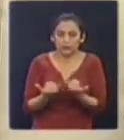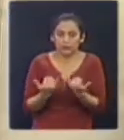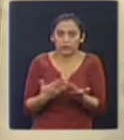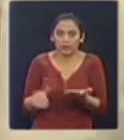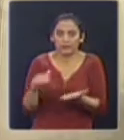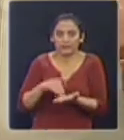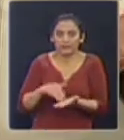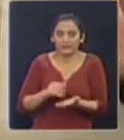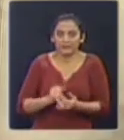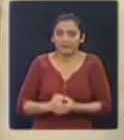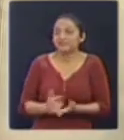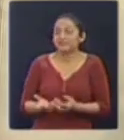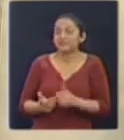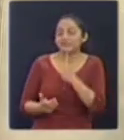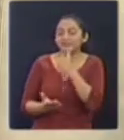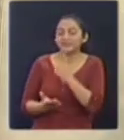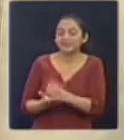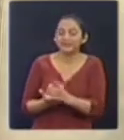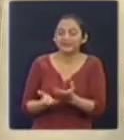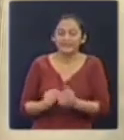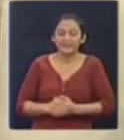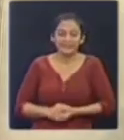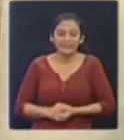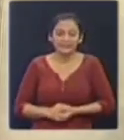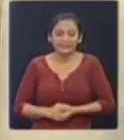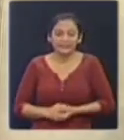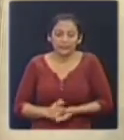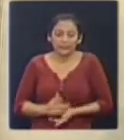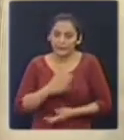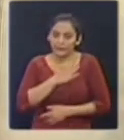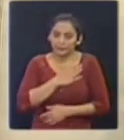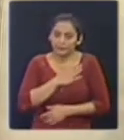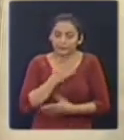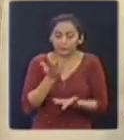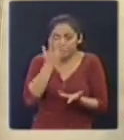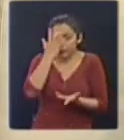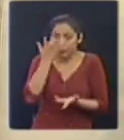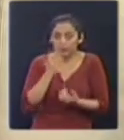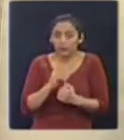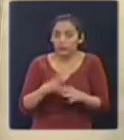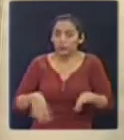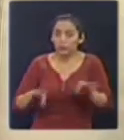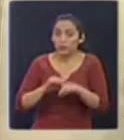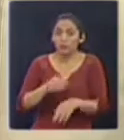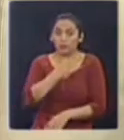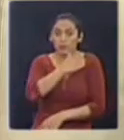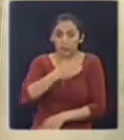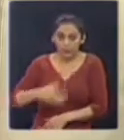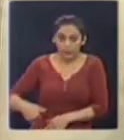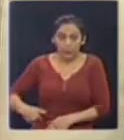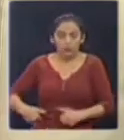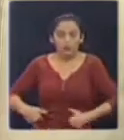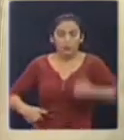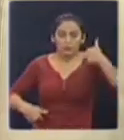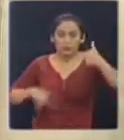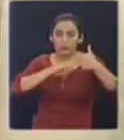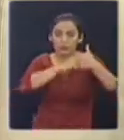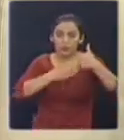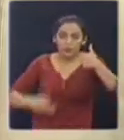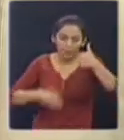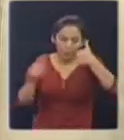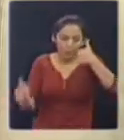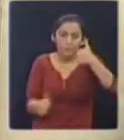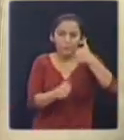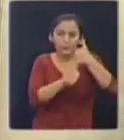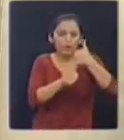Esa situación del trabajo conjunto, que debería ser realmente armónica, definitivamente a veces tropieza